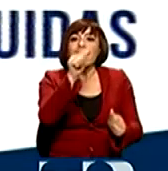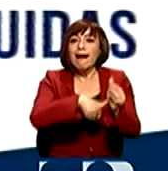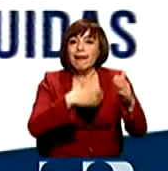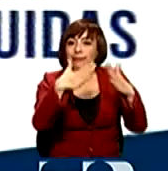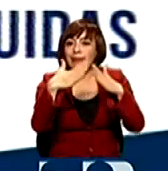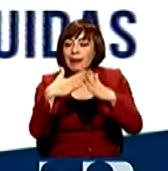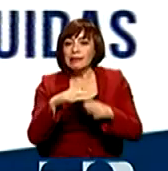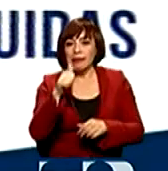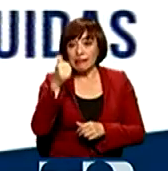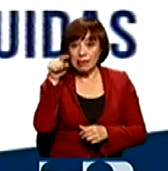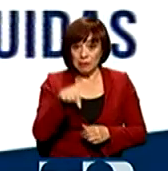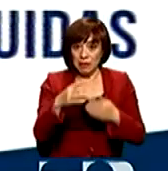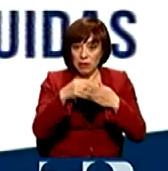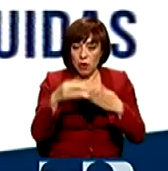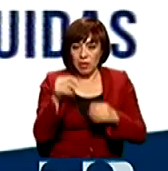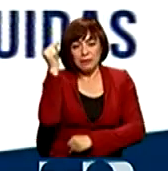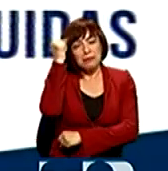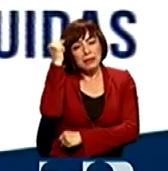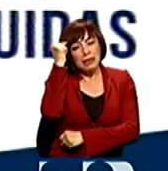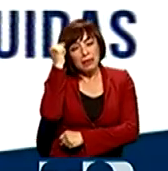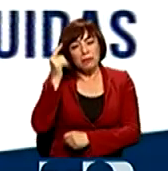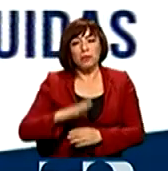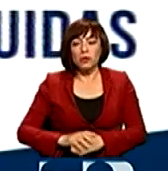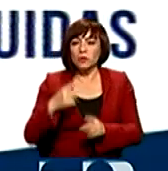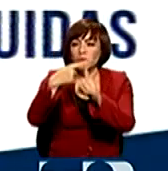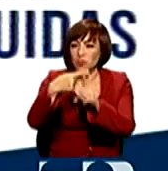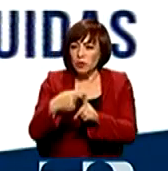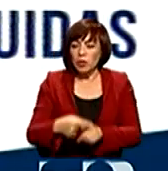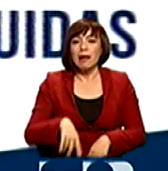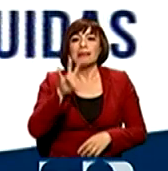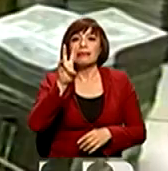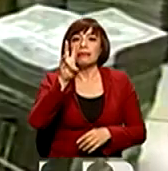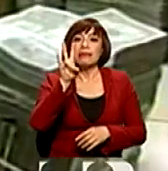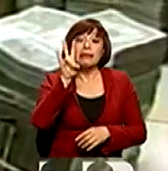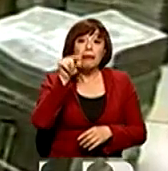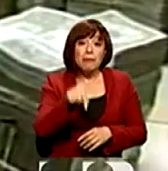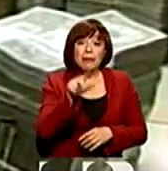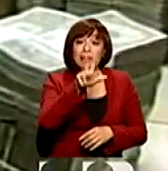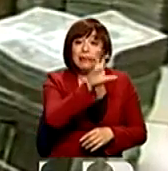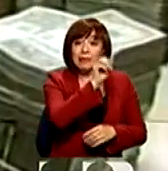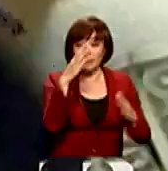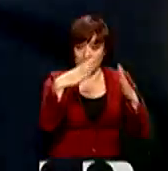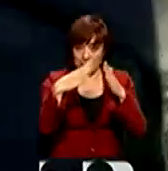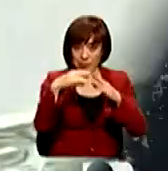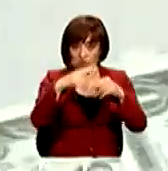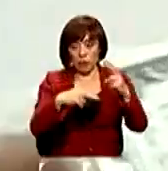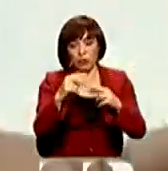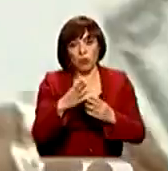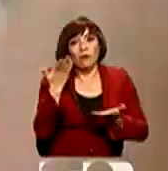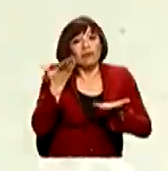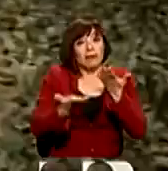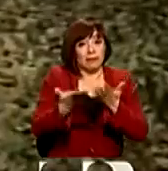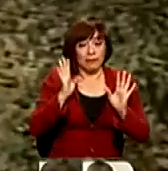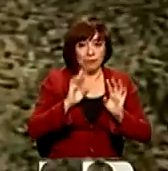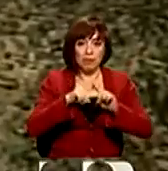como aseguran desde el gobierno, podríamos calcular que en el 2018 se han construido 7.300 casas. La duda sobre los recursos asignados, fuentes de